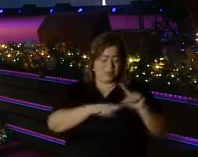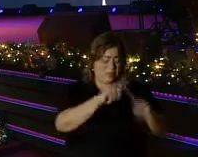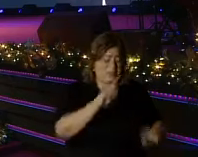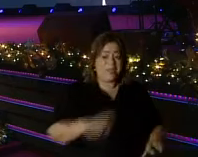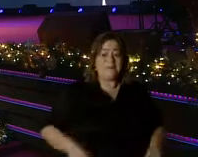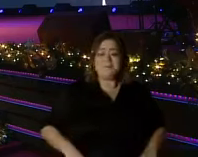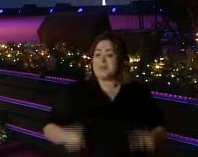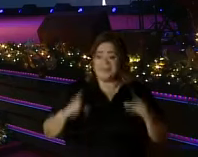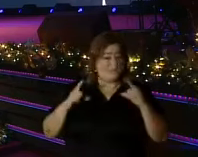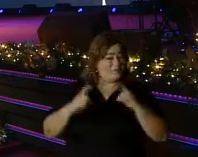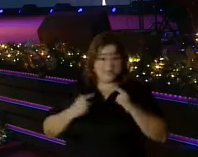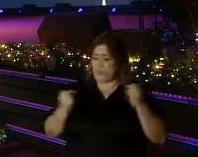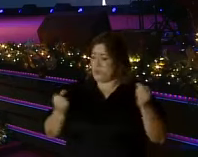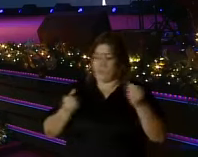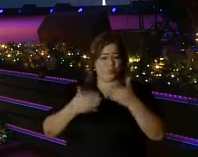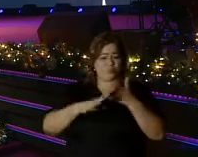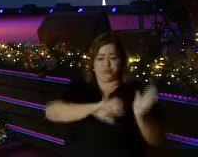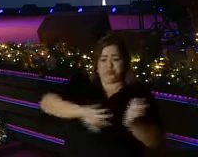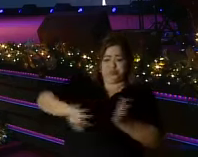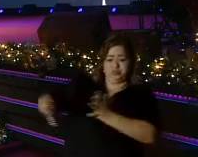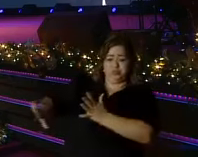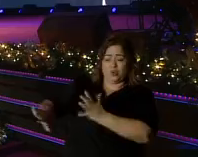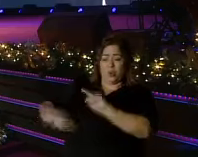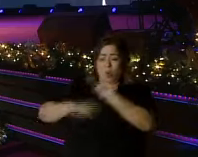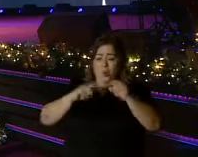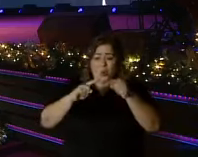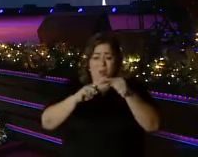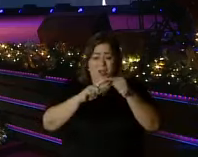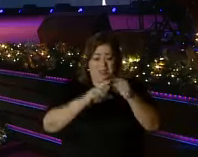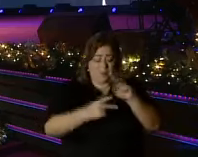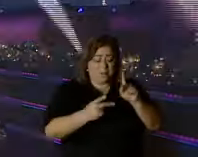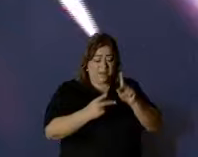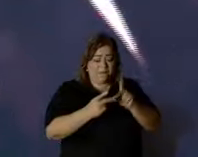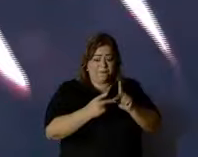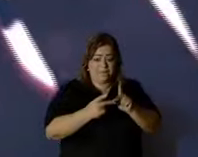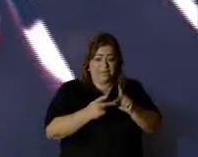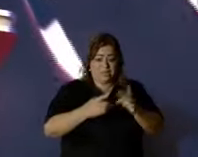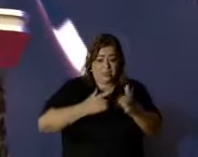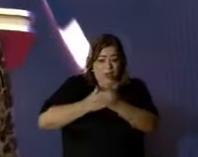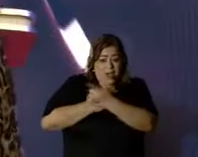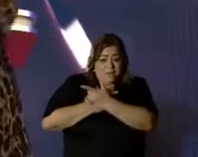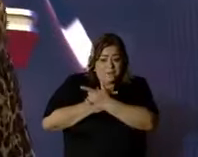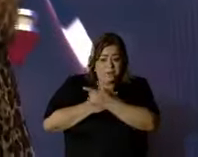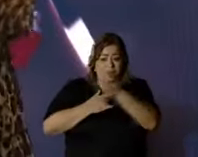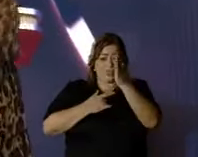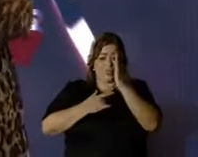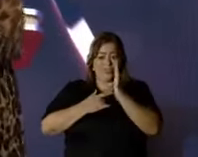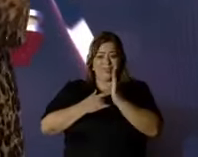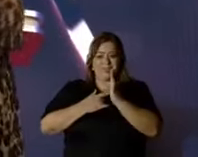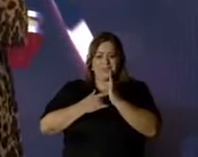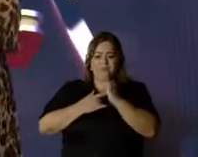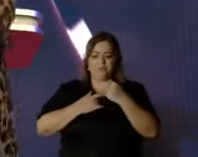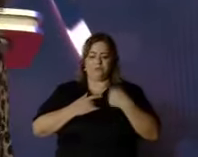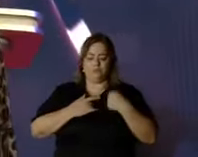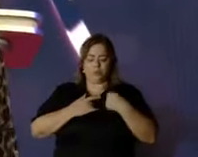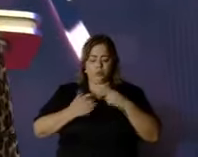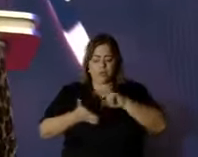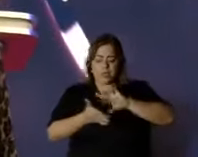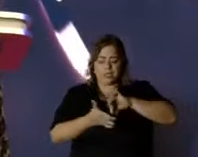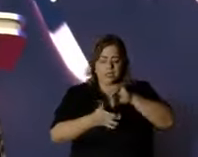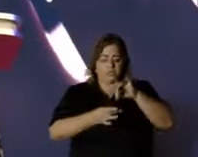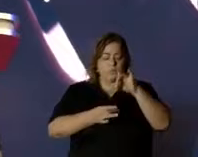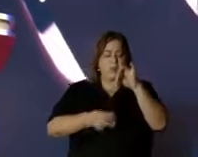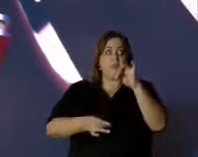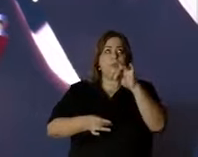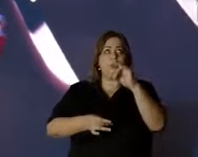con temor. El perfecto amor echa fuera el temor. La iglesia tiene que ponerse sobre sus pies espirituales y